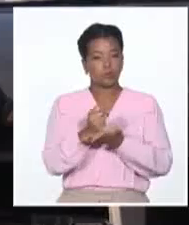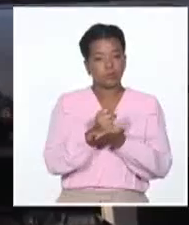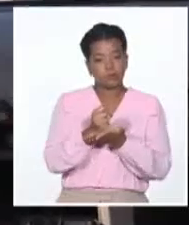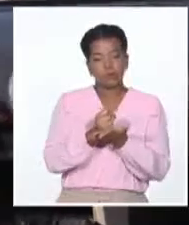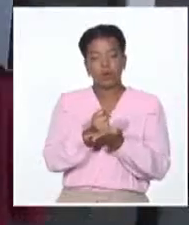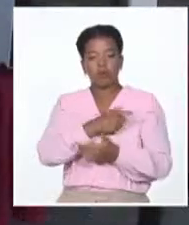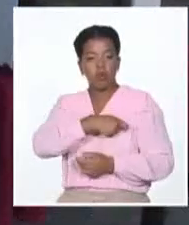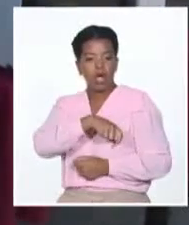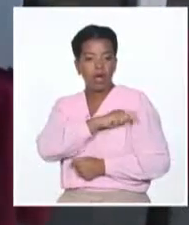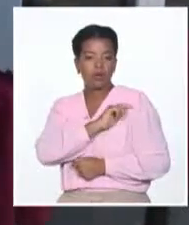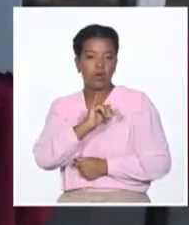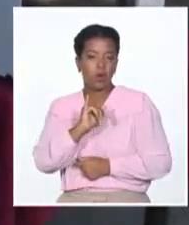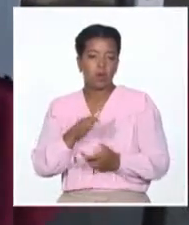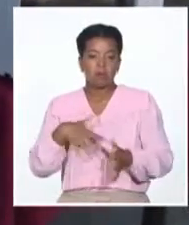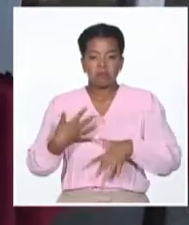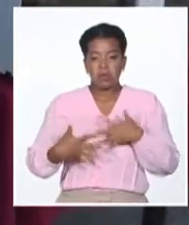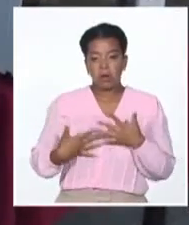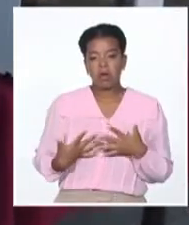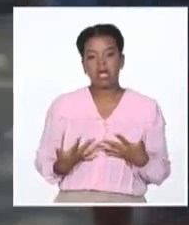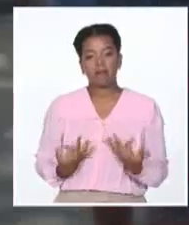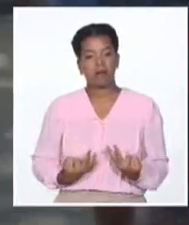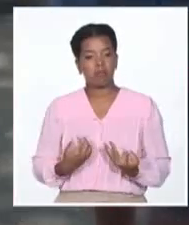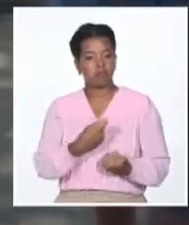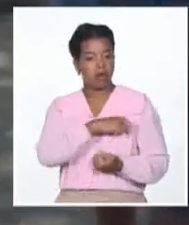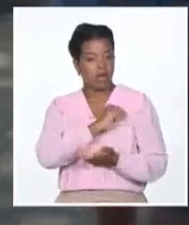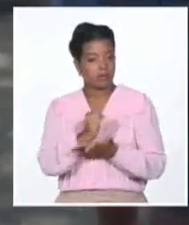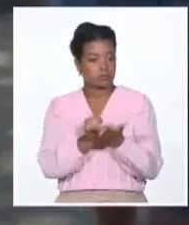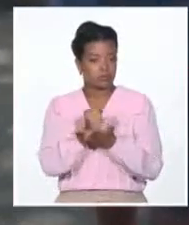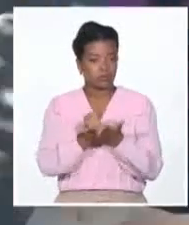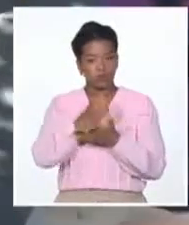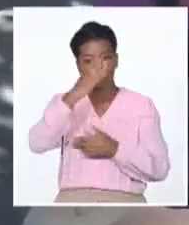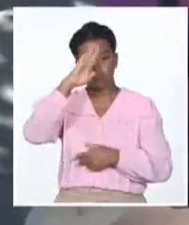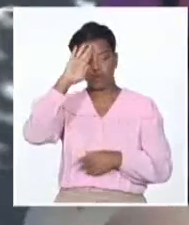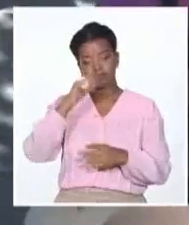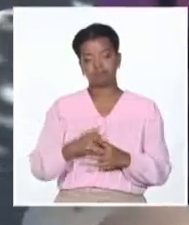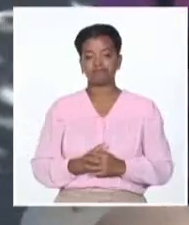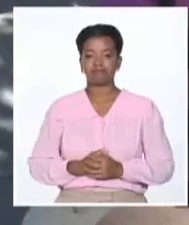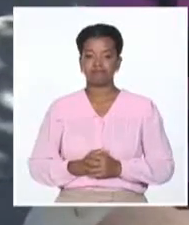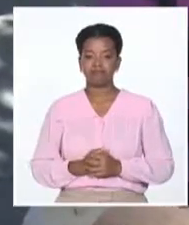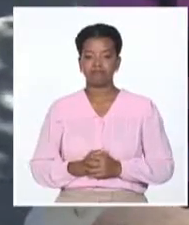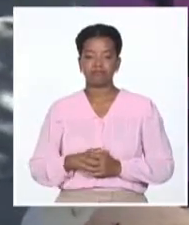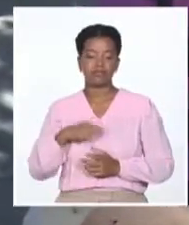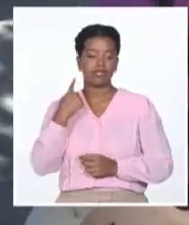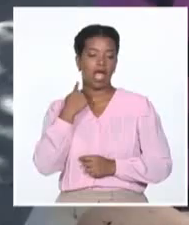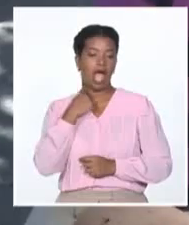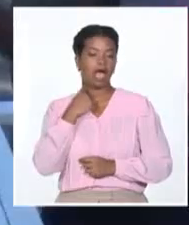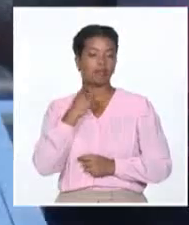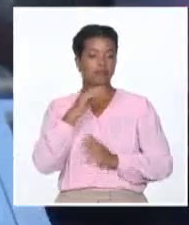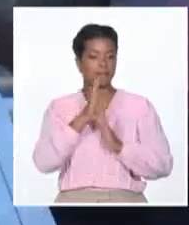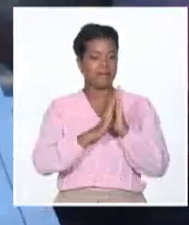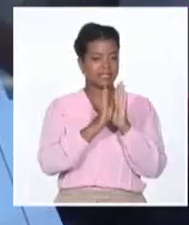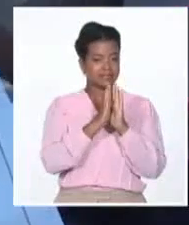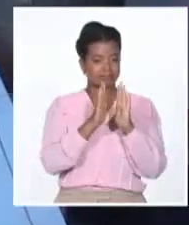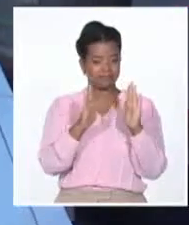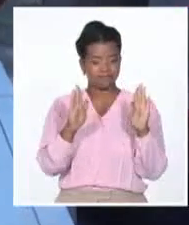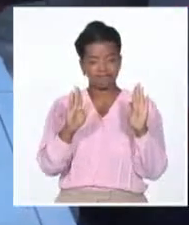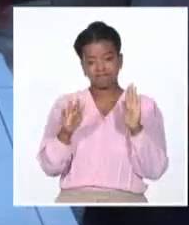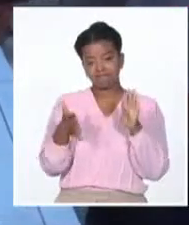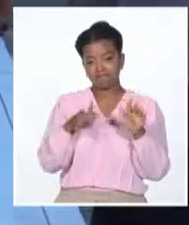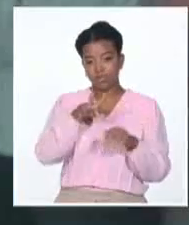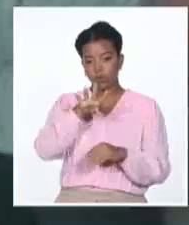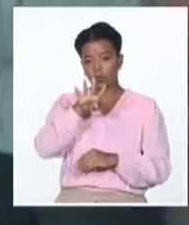creciente inseguridad, desestabilización e impunidad en el país. En los primeros meses del año se han detectado más de